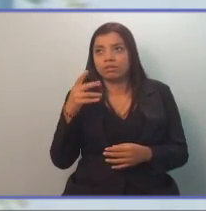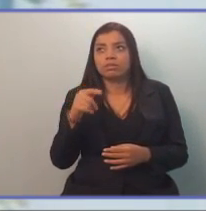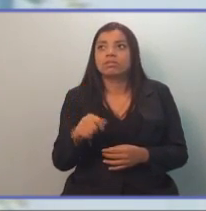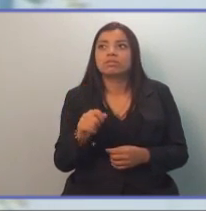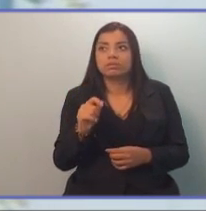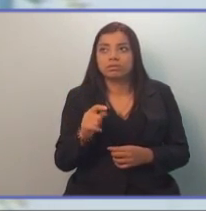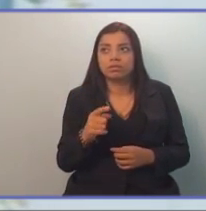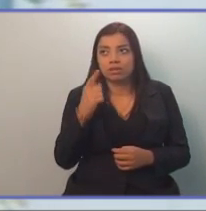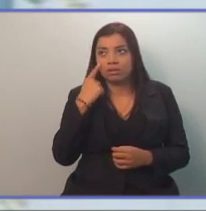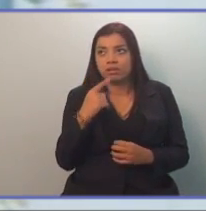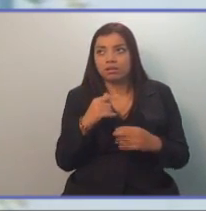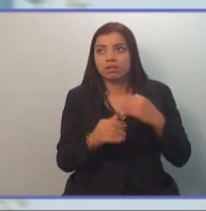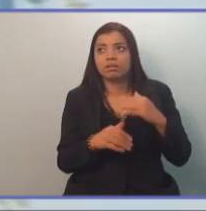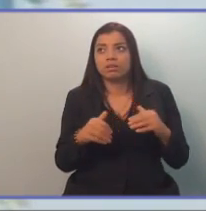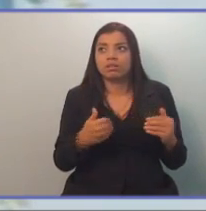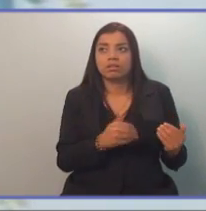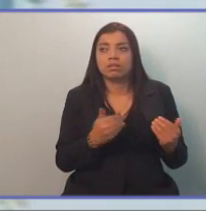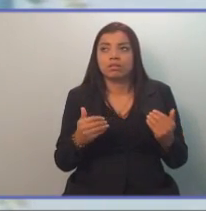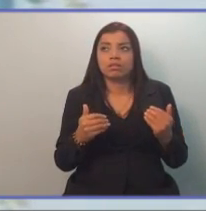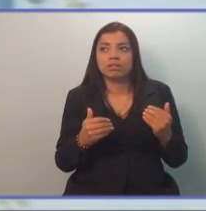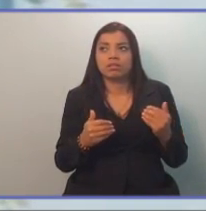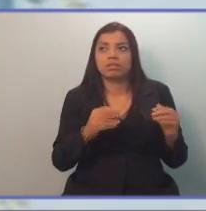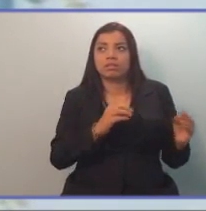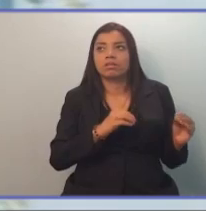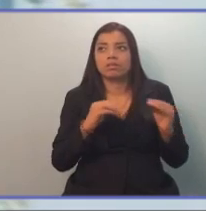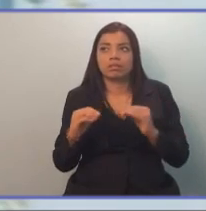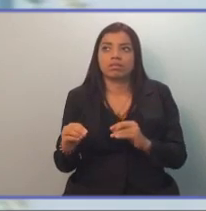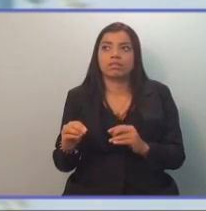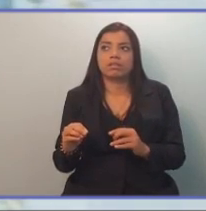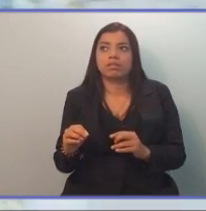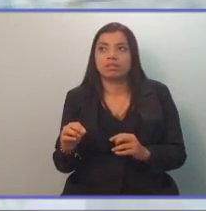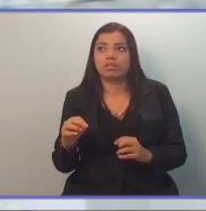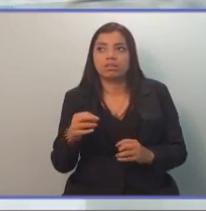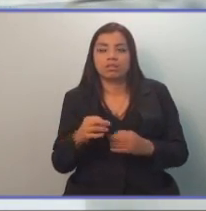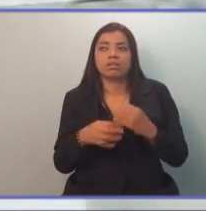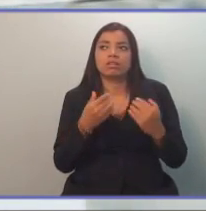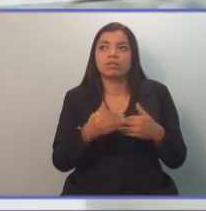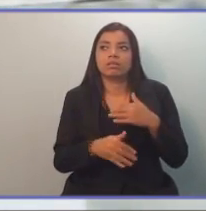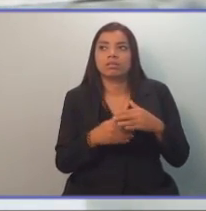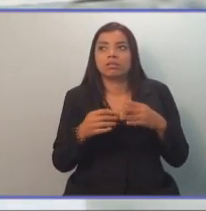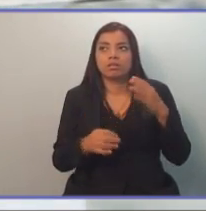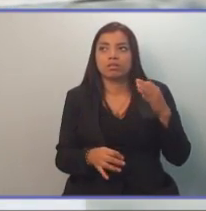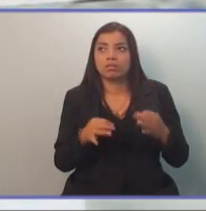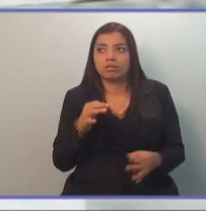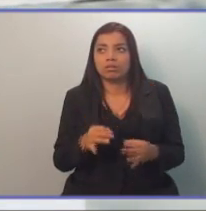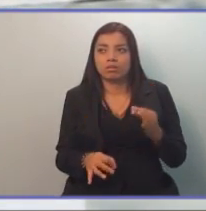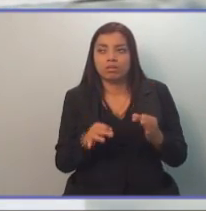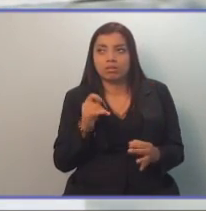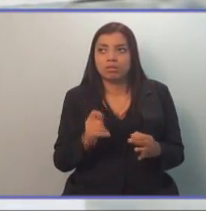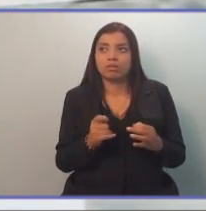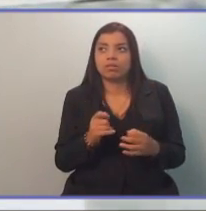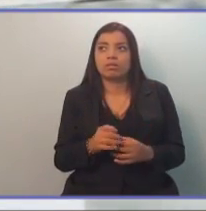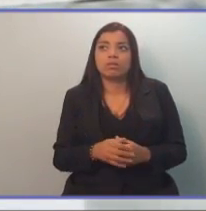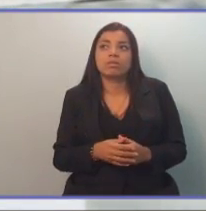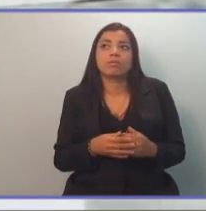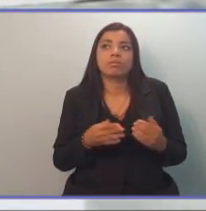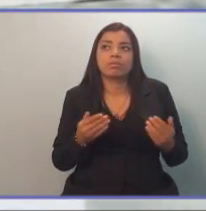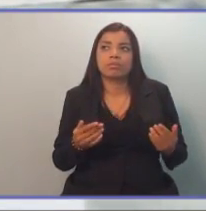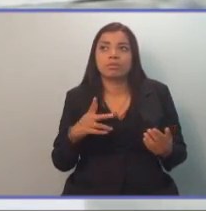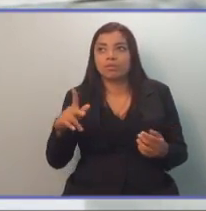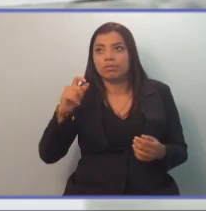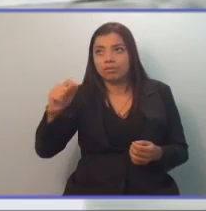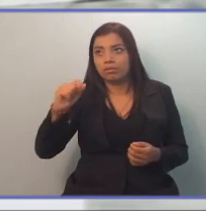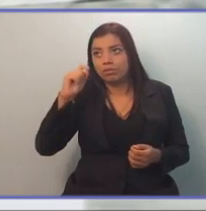dado respecto a la inaplicabilidad, y la sala al final expulsa el ordenamiento jurídico de esa disposición por considerar de